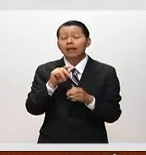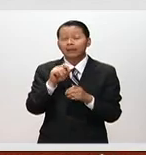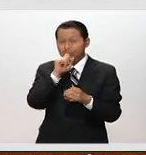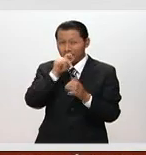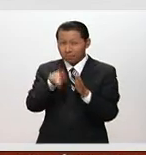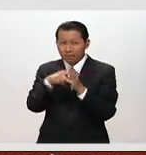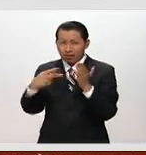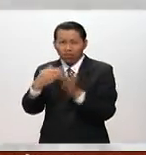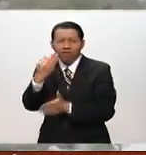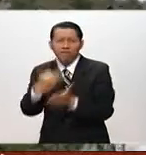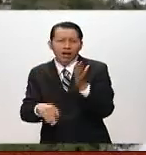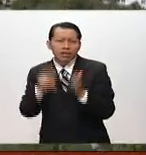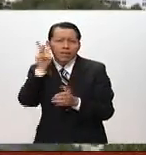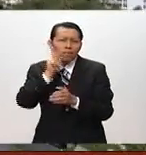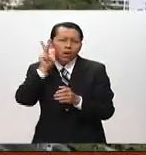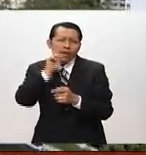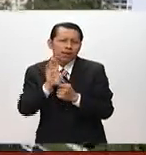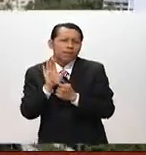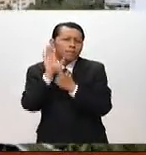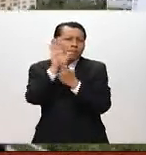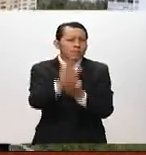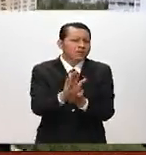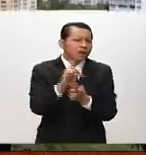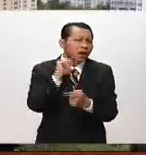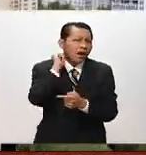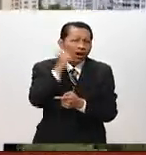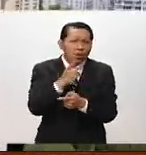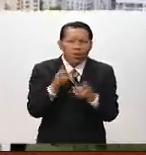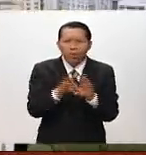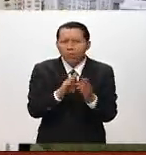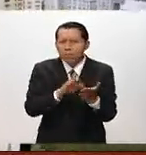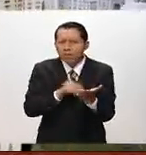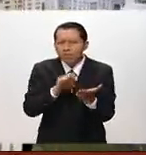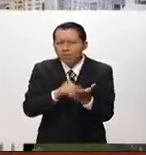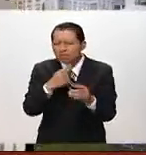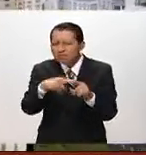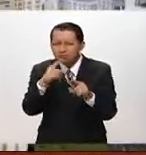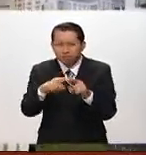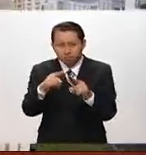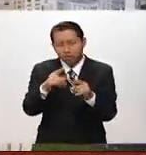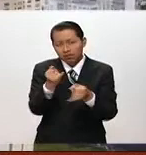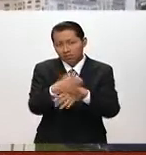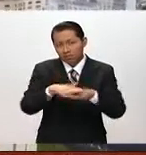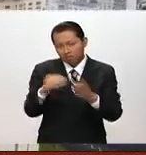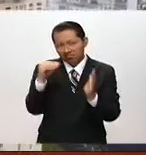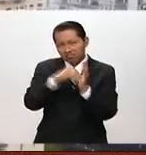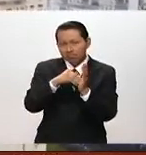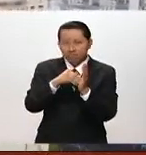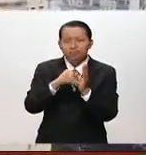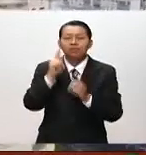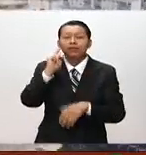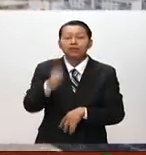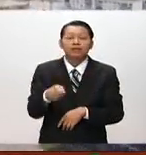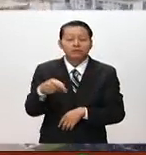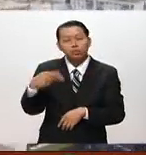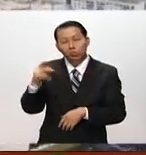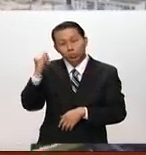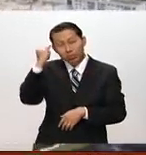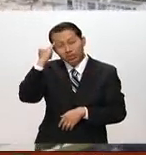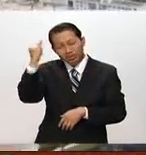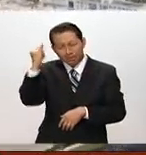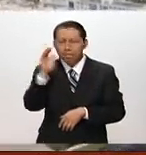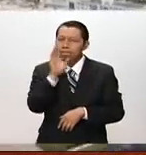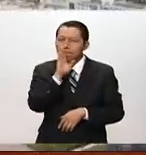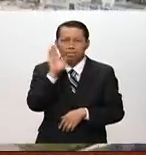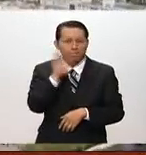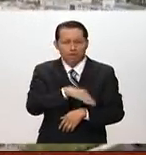dato, documento o declaración que sustente lo que publicó, la información que publicó. Dijo que es una especulación dolosa a